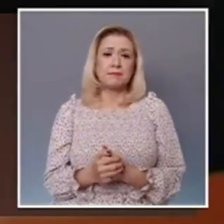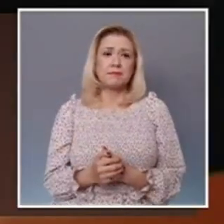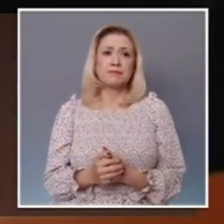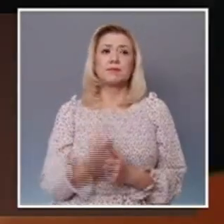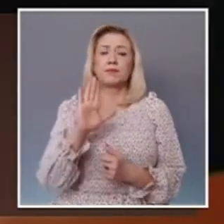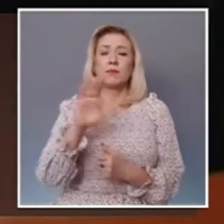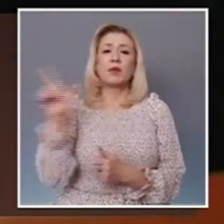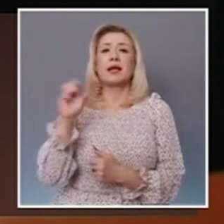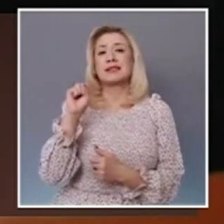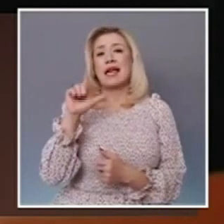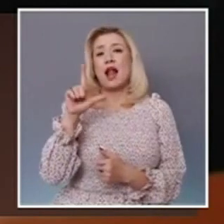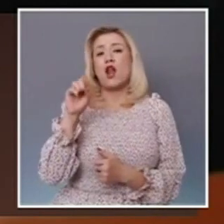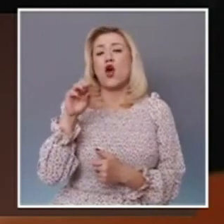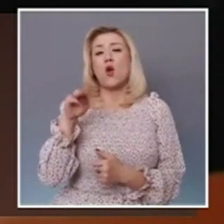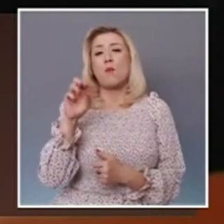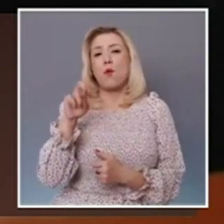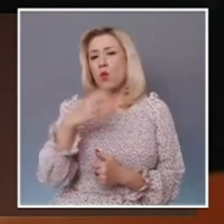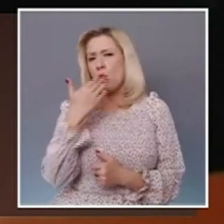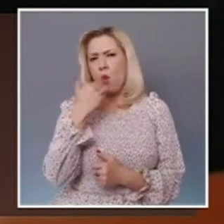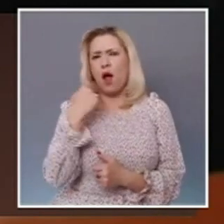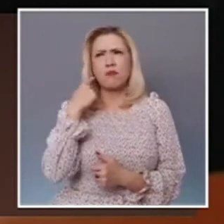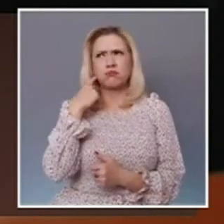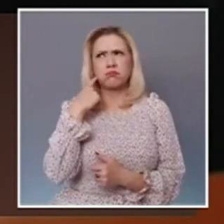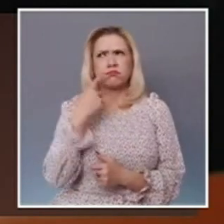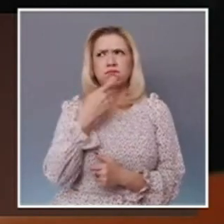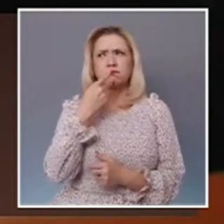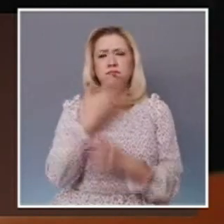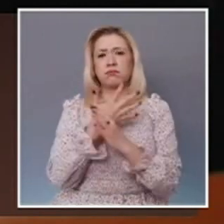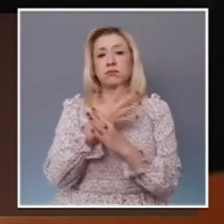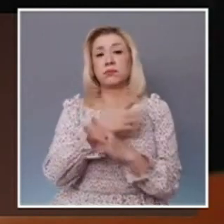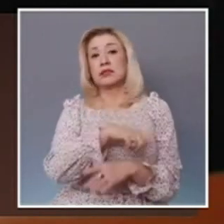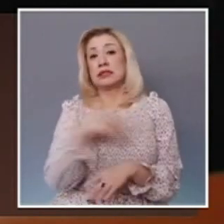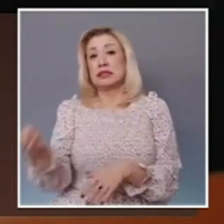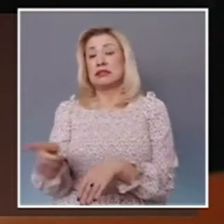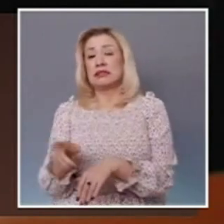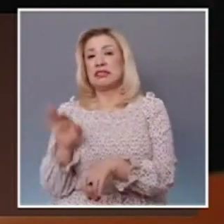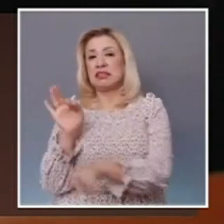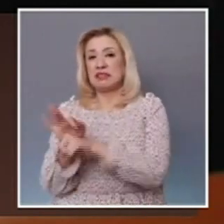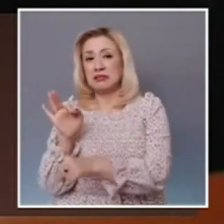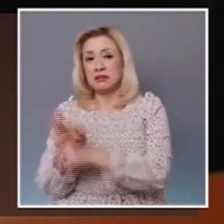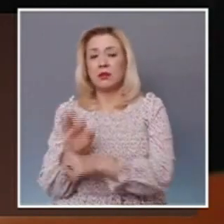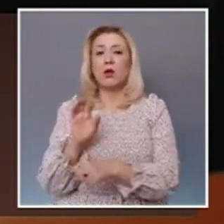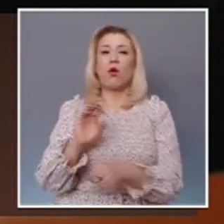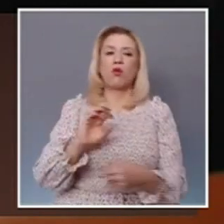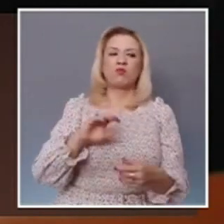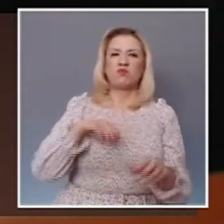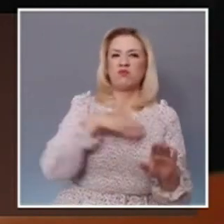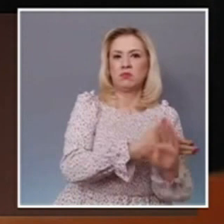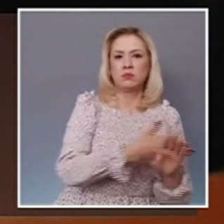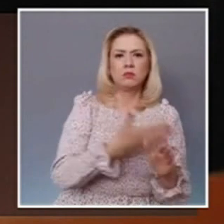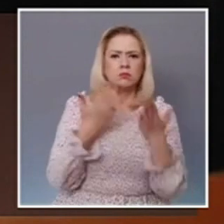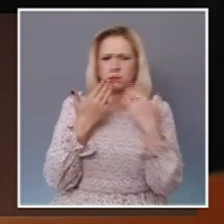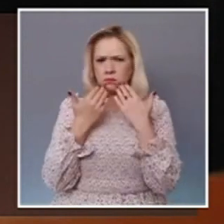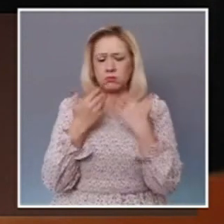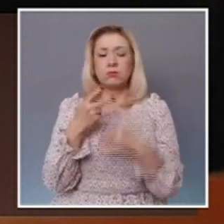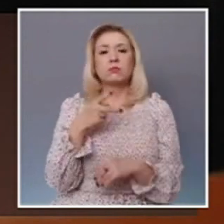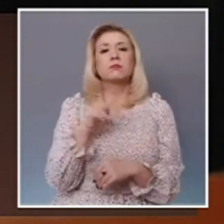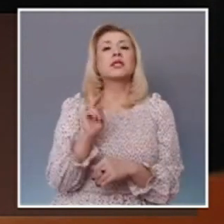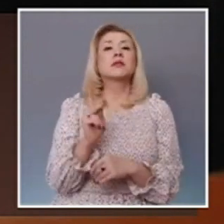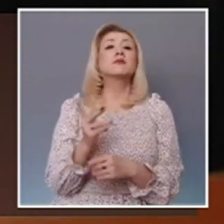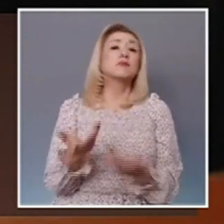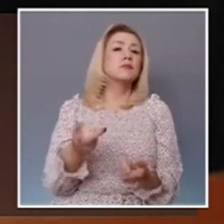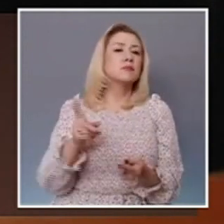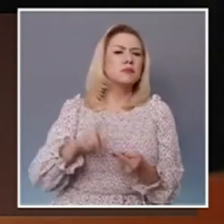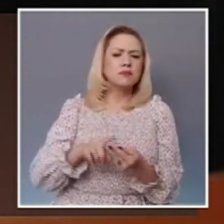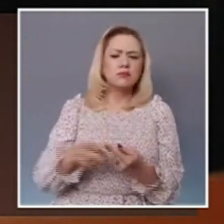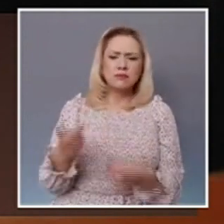hay llamados expresos a votar a favor o contra de una fuerza política, sí representan equivalentes funcionales para no apoyar a